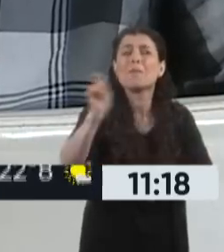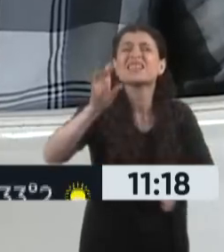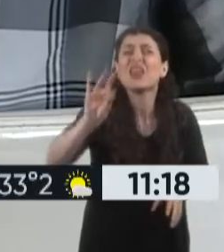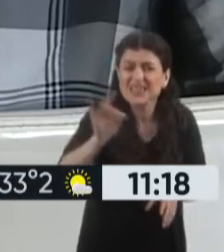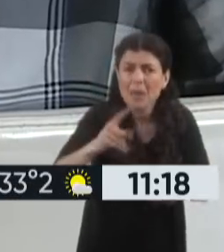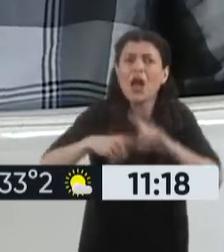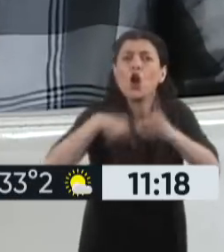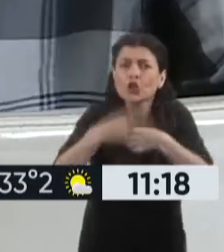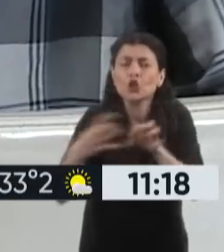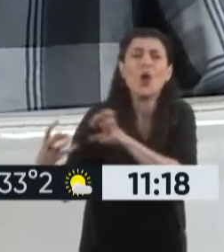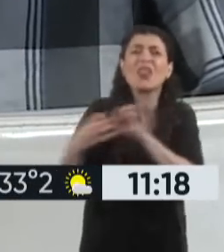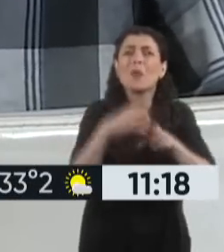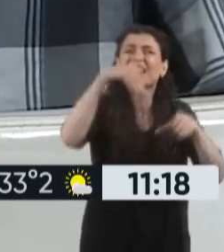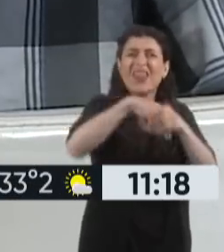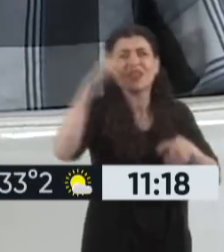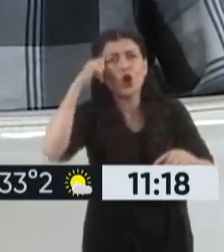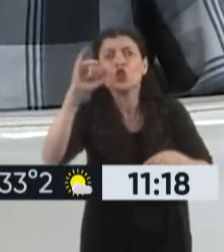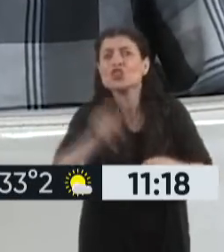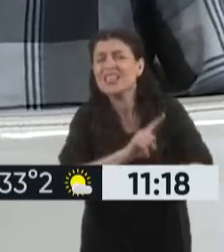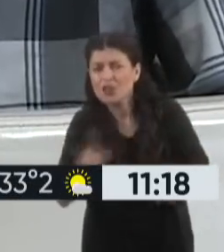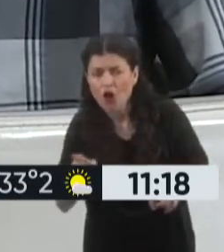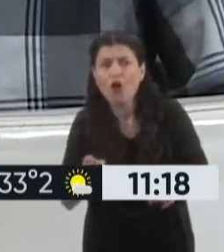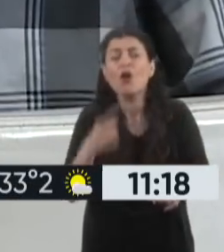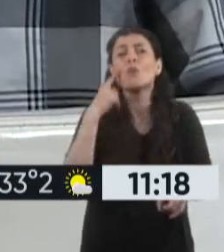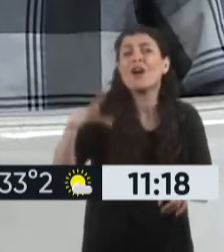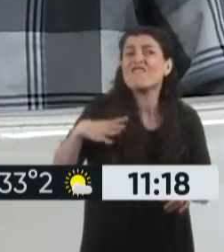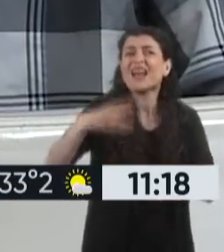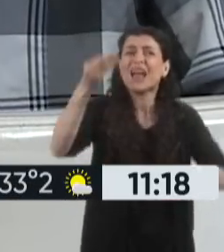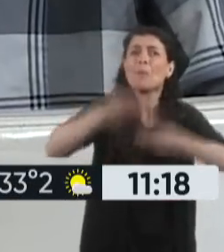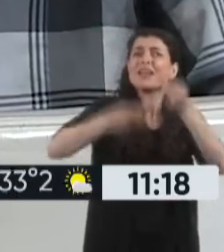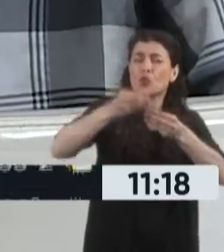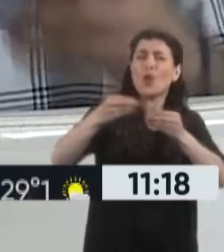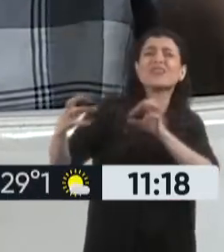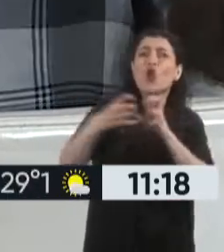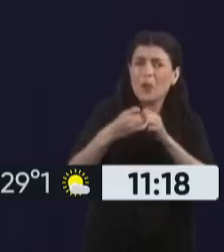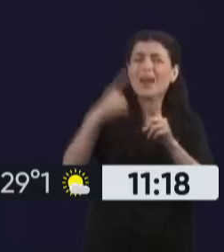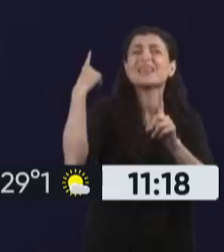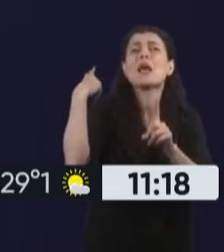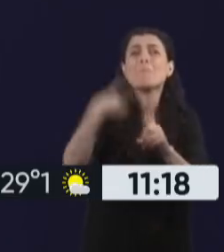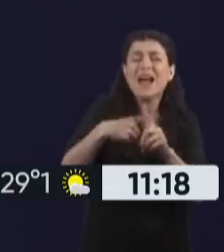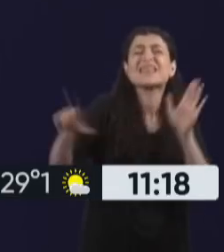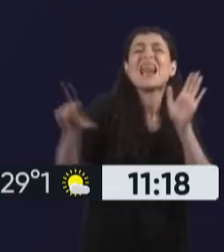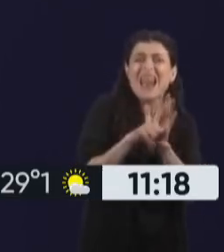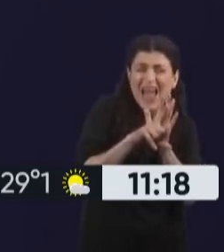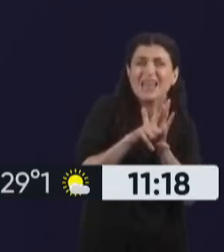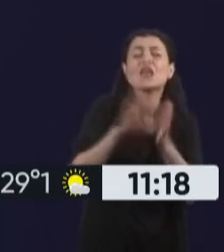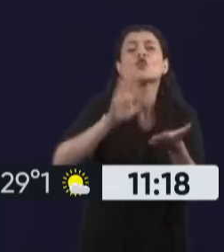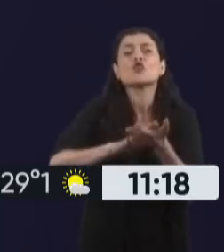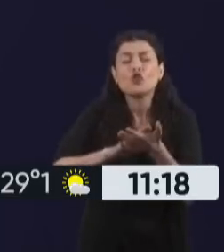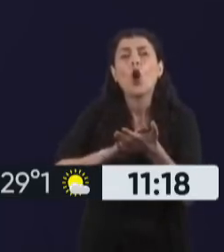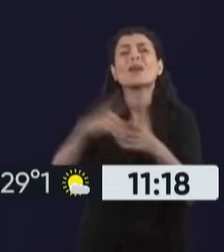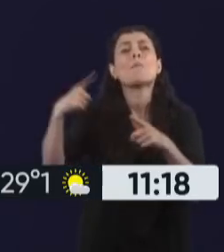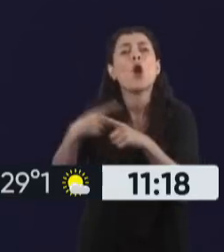sesiones extraordinarias, teniendo en cuenta que tal vez no llegue el debate del presupuesto y si van a incluir ficha limpia. Es una posibilidad, las